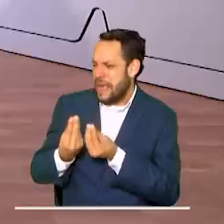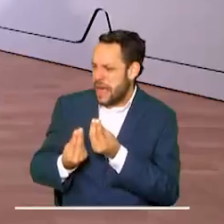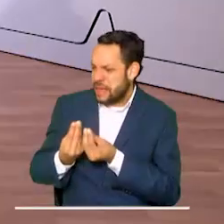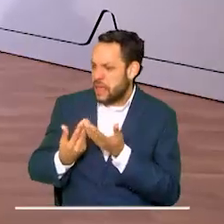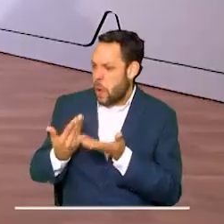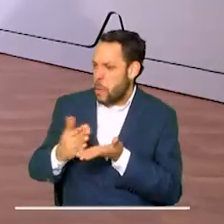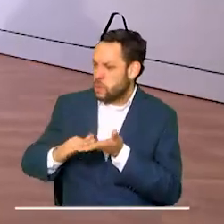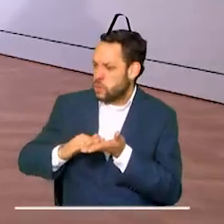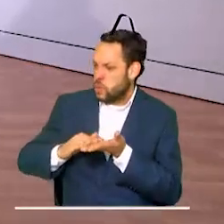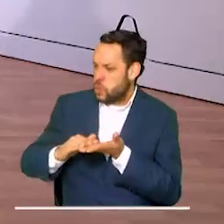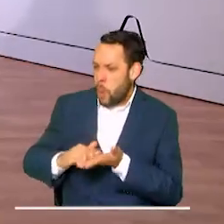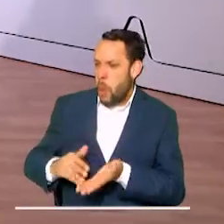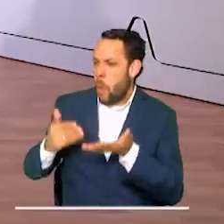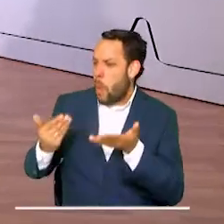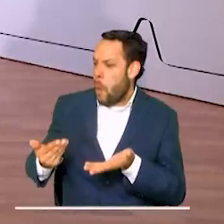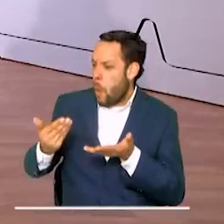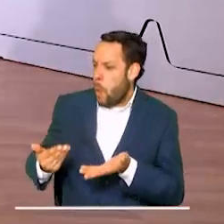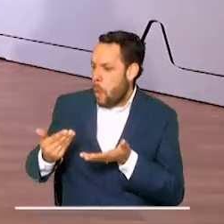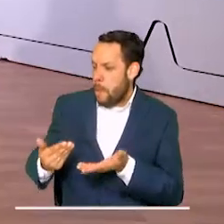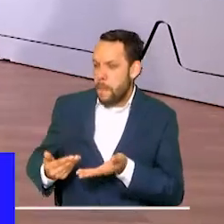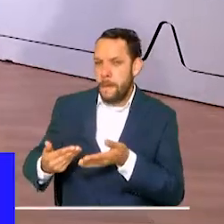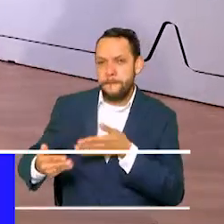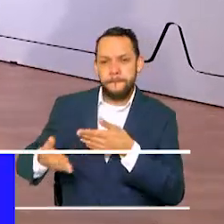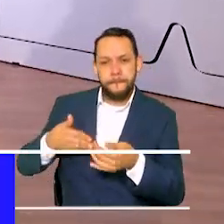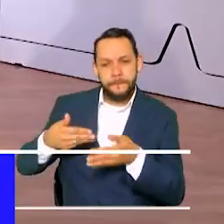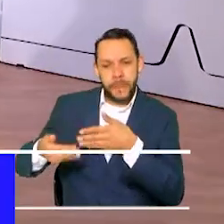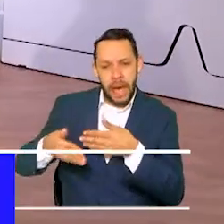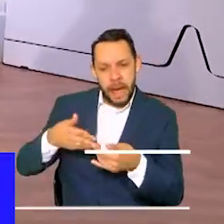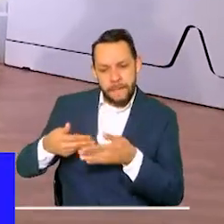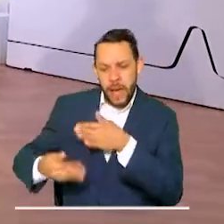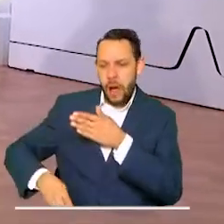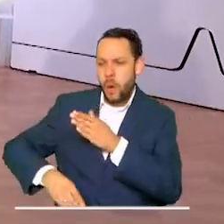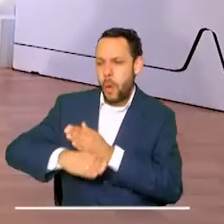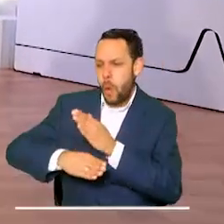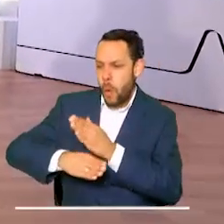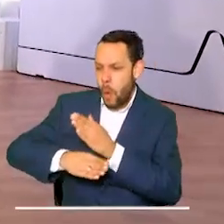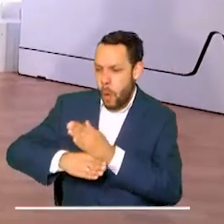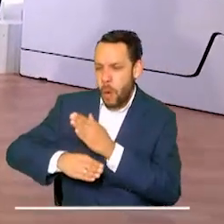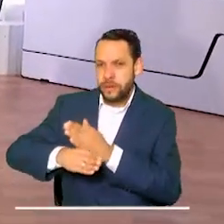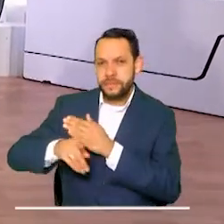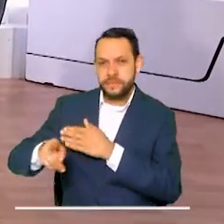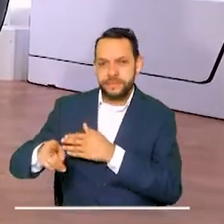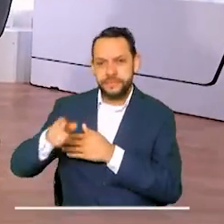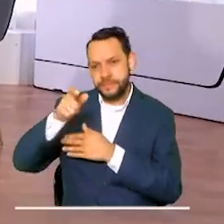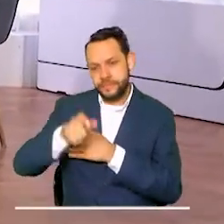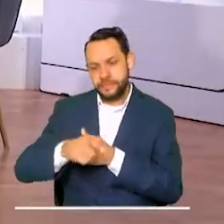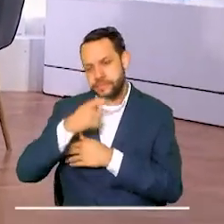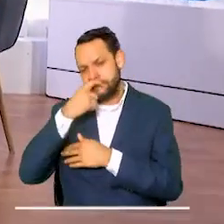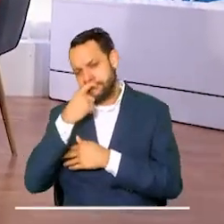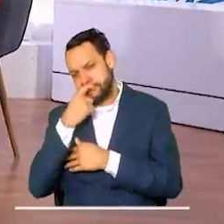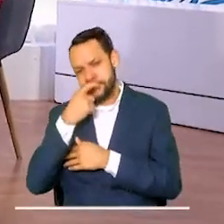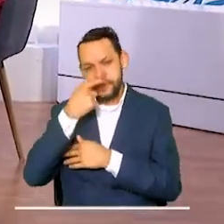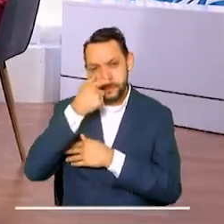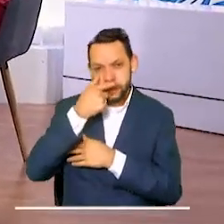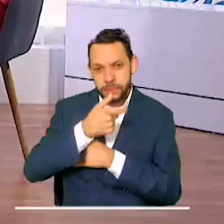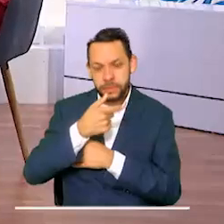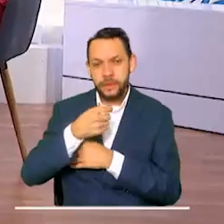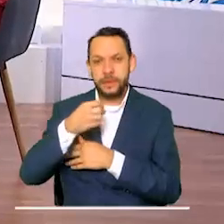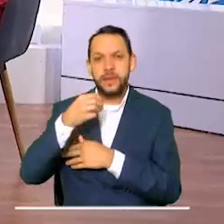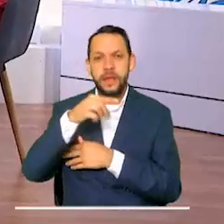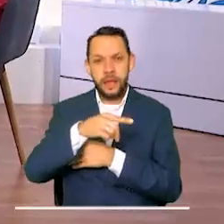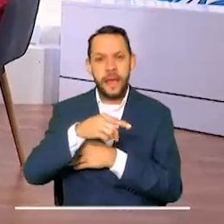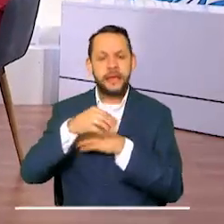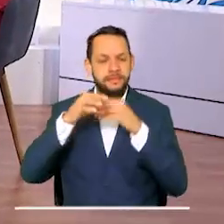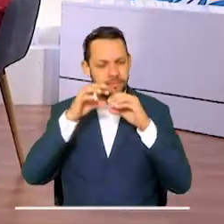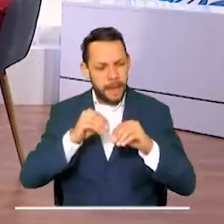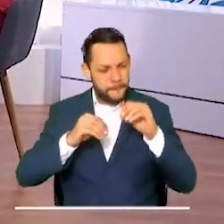herramienta para desarrollar la resiliencia, cosa que cuando nosotros miramos en los estudios, vimos que, por ejemplo, el mindfulness